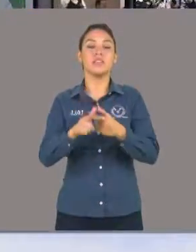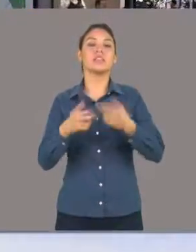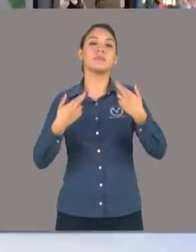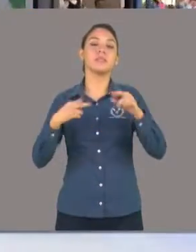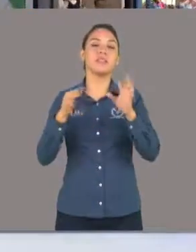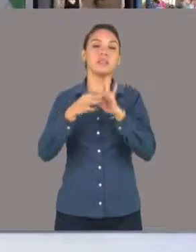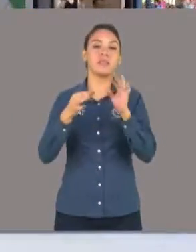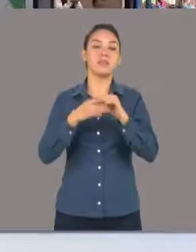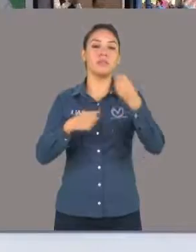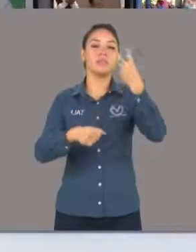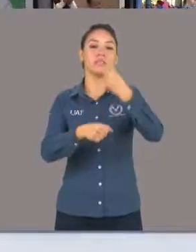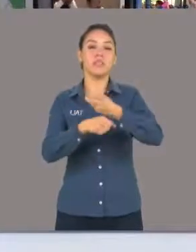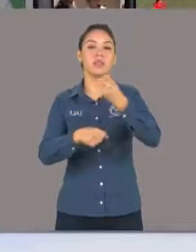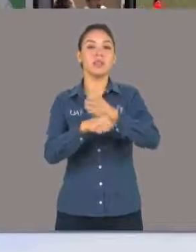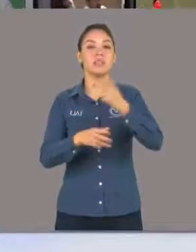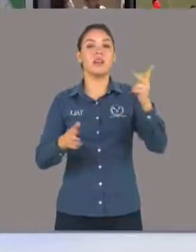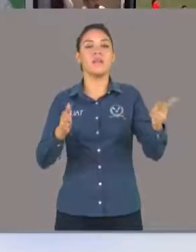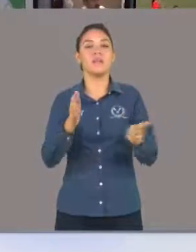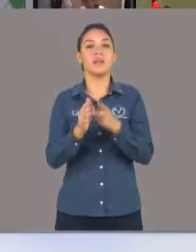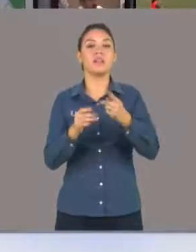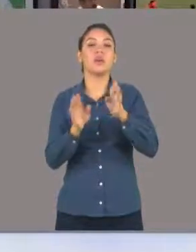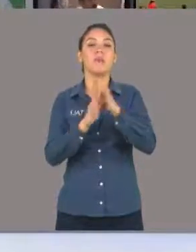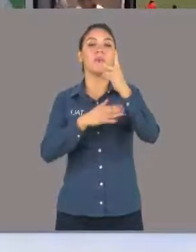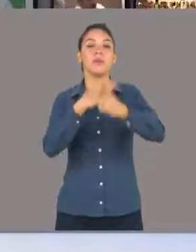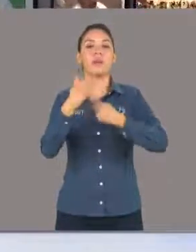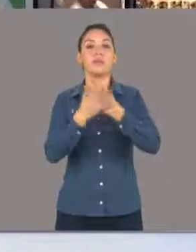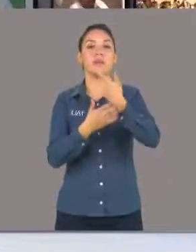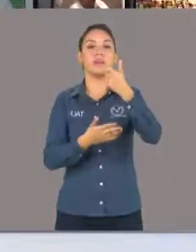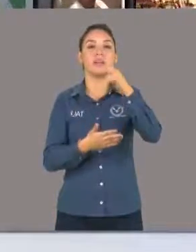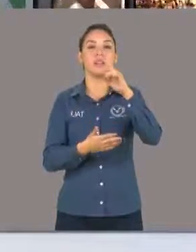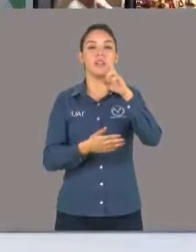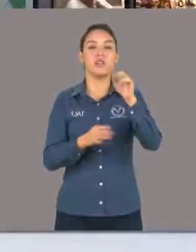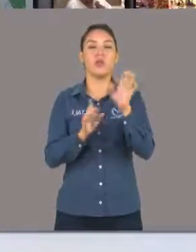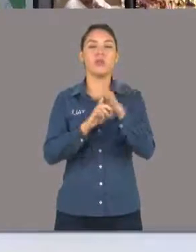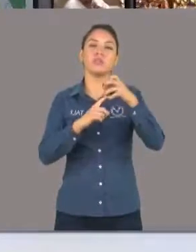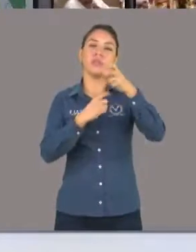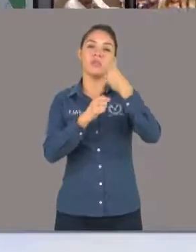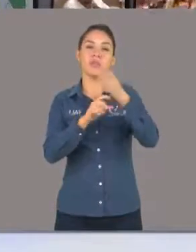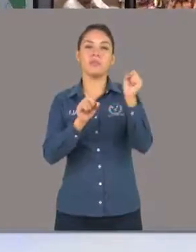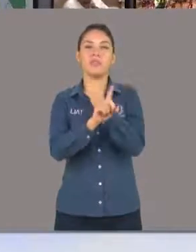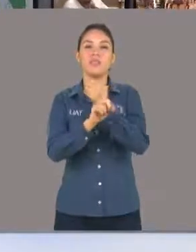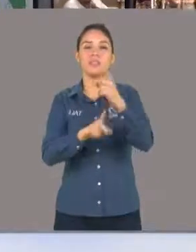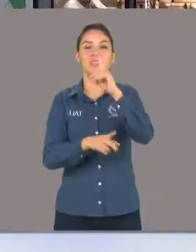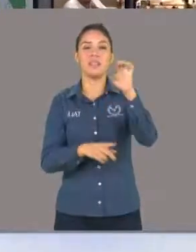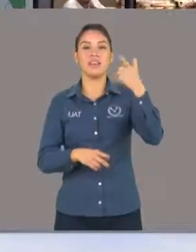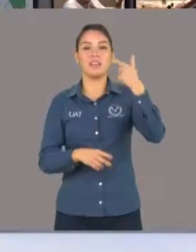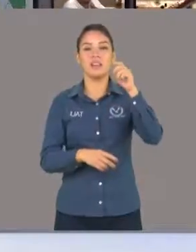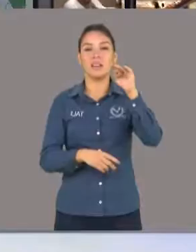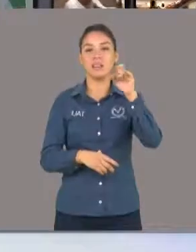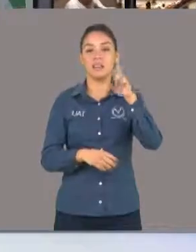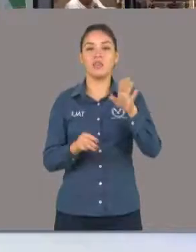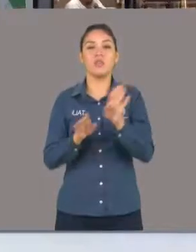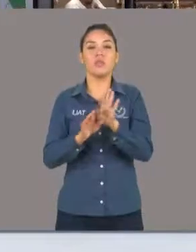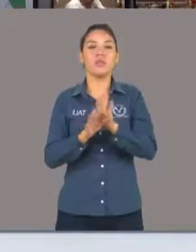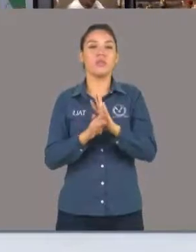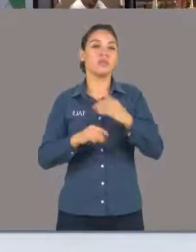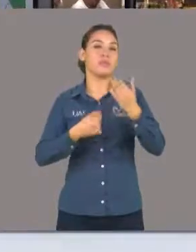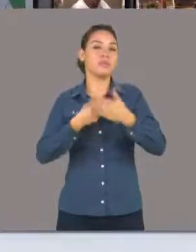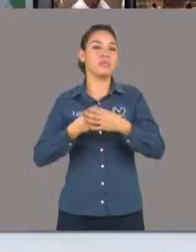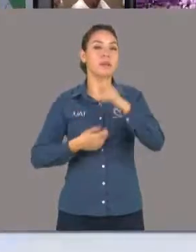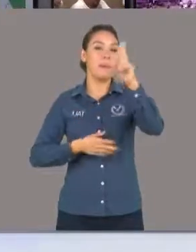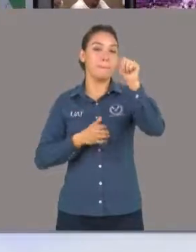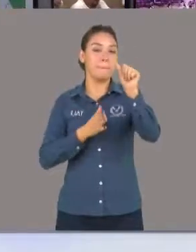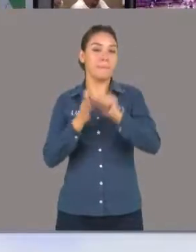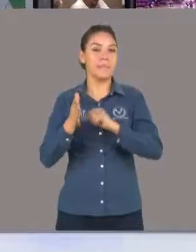A continuación le presentamos la segunda entrega del programa Género con el tema Violencia de Género, una producción que Televisión Universitaria